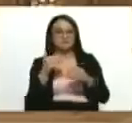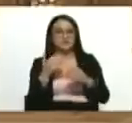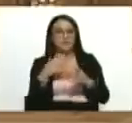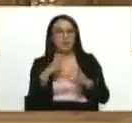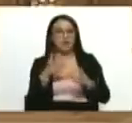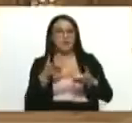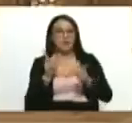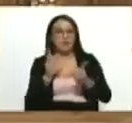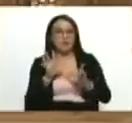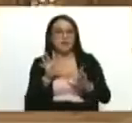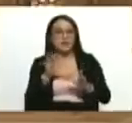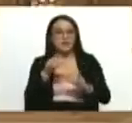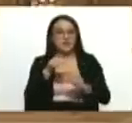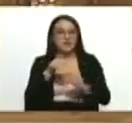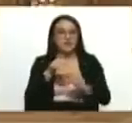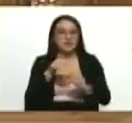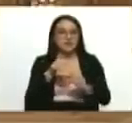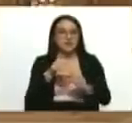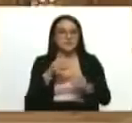Algunas por recibir